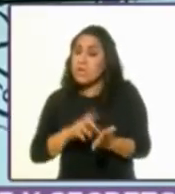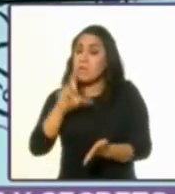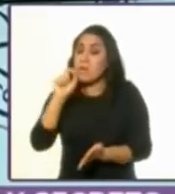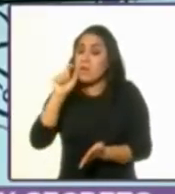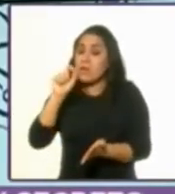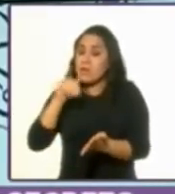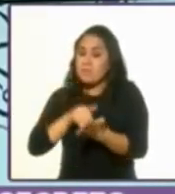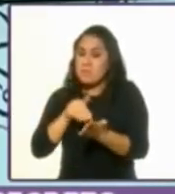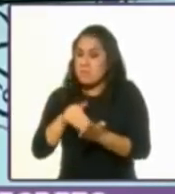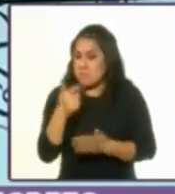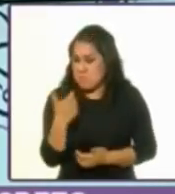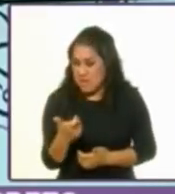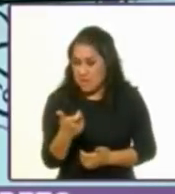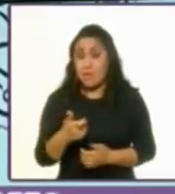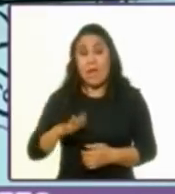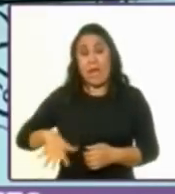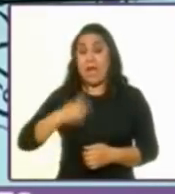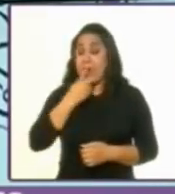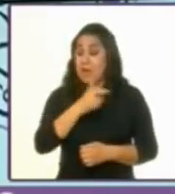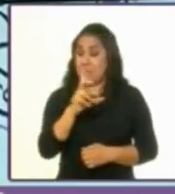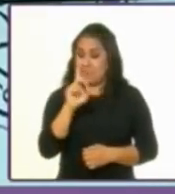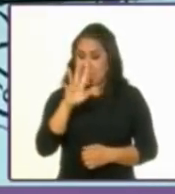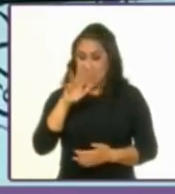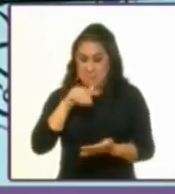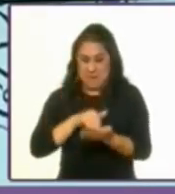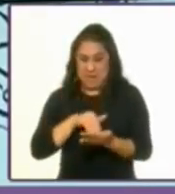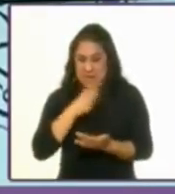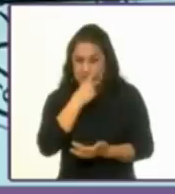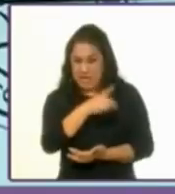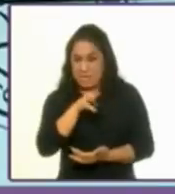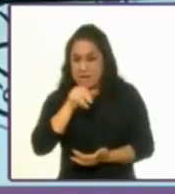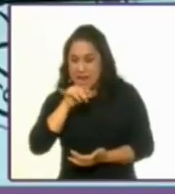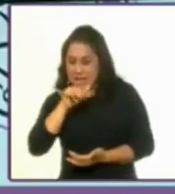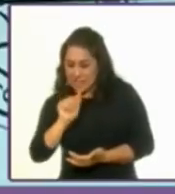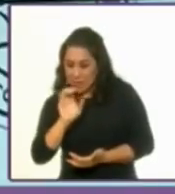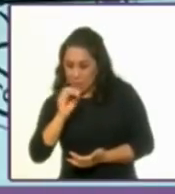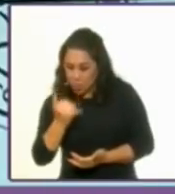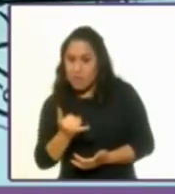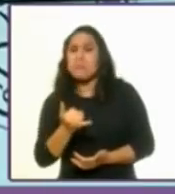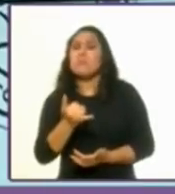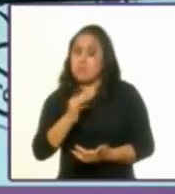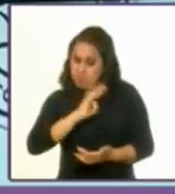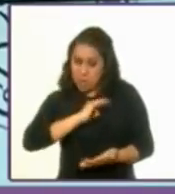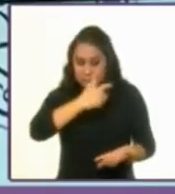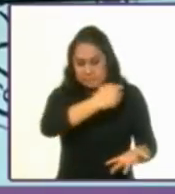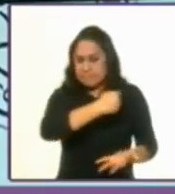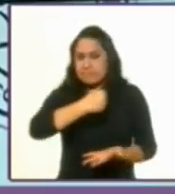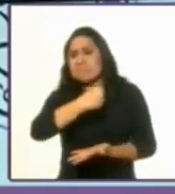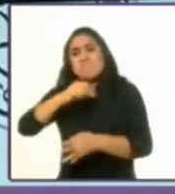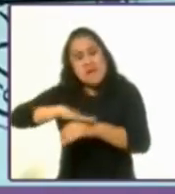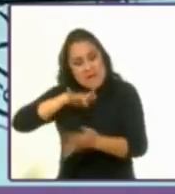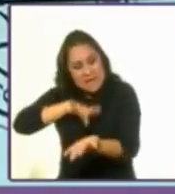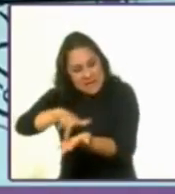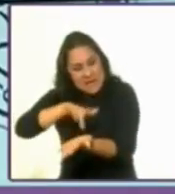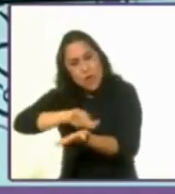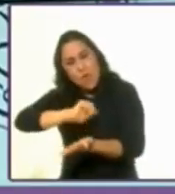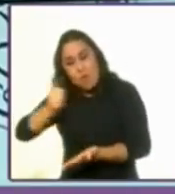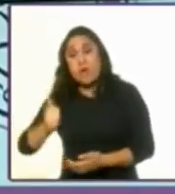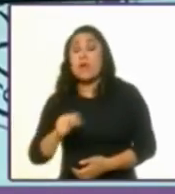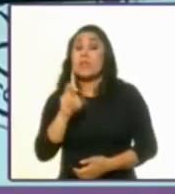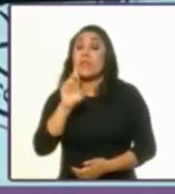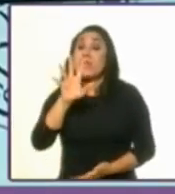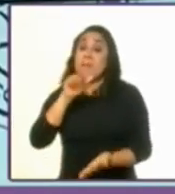gasto corriente' los 35 mil que dijo marianna efectivamente se pueden redirigir 35 mil millones